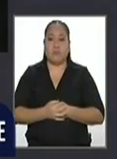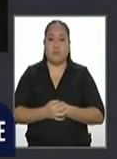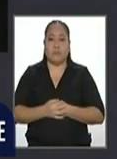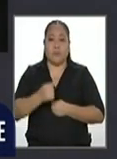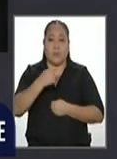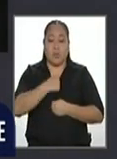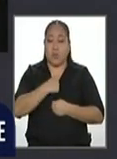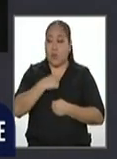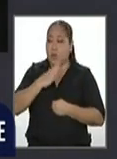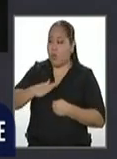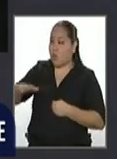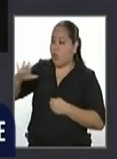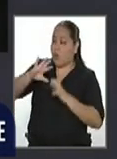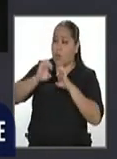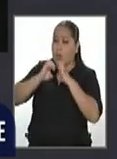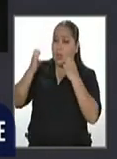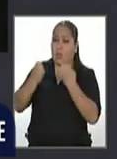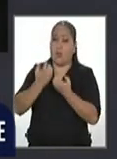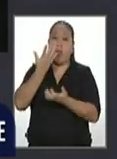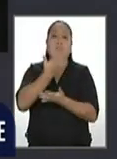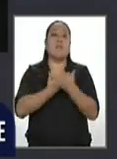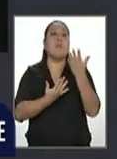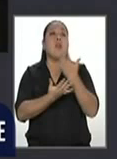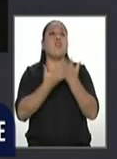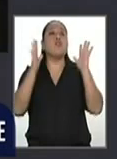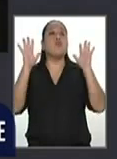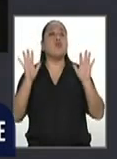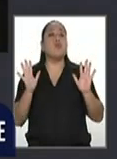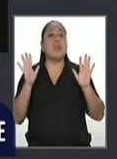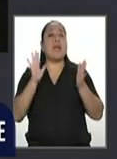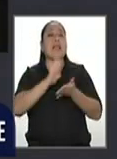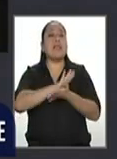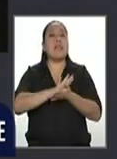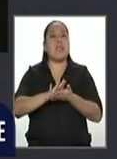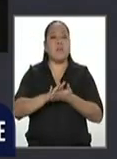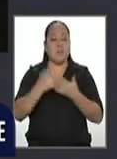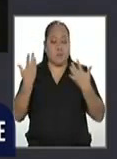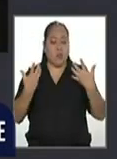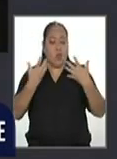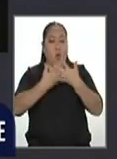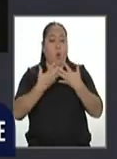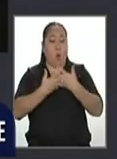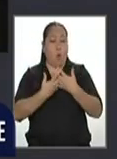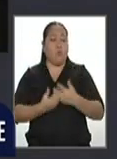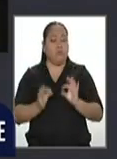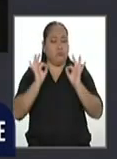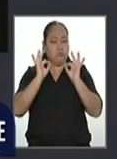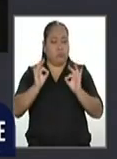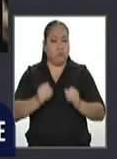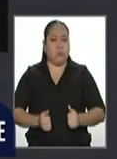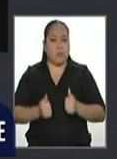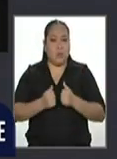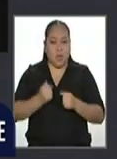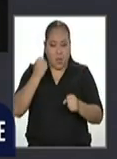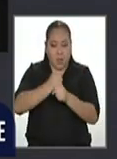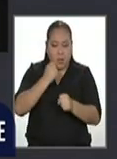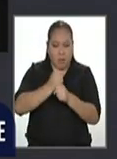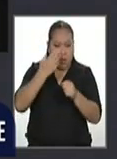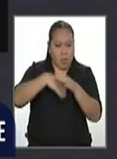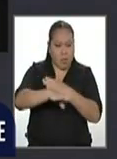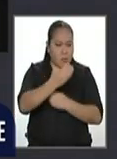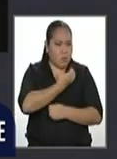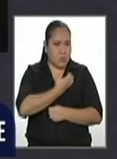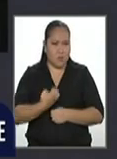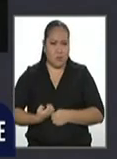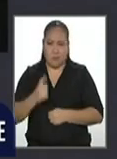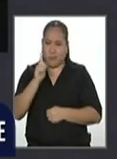Yo y todo el equipo tenemos las manos limpias y la coherencia de vida. Trabajar en el Estado,